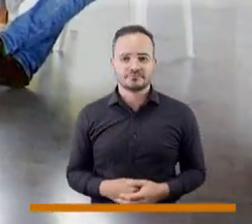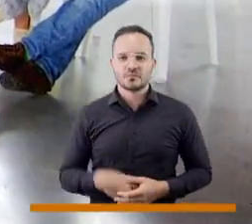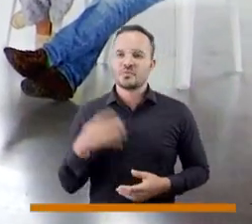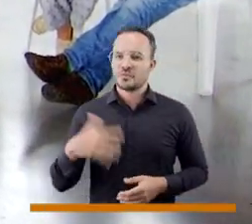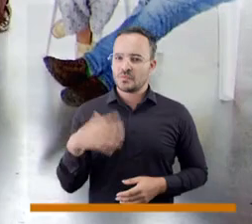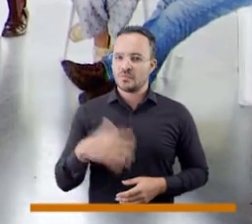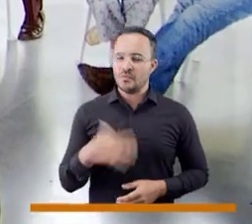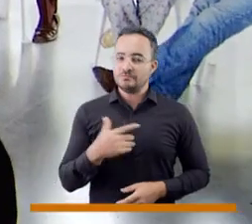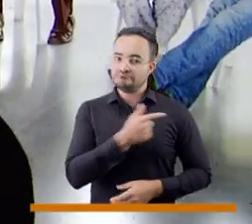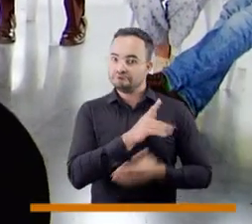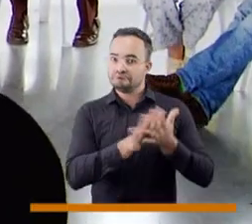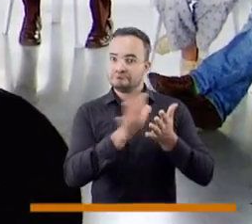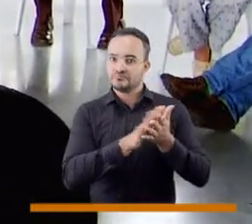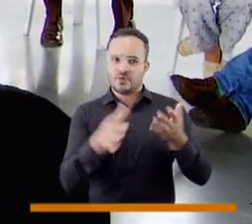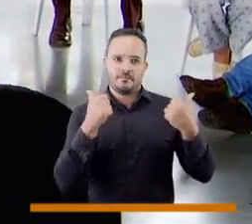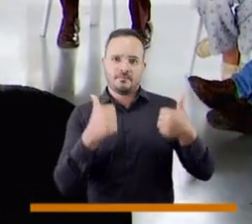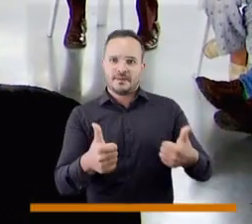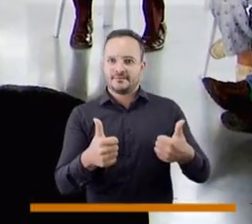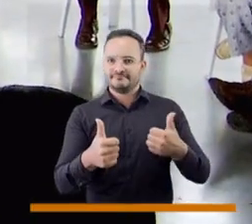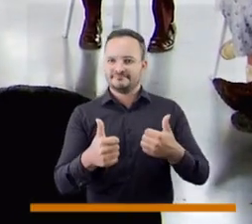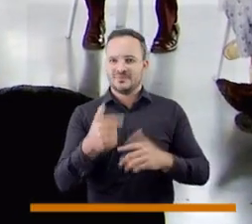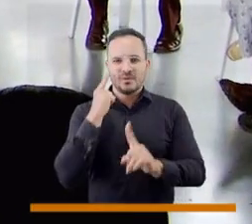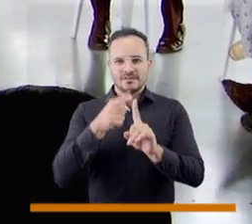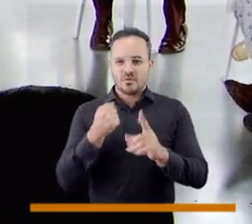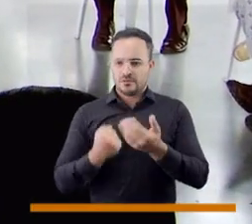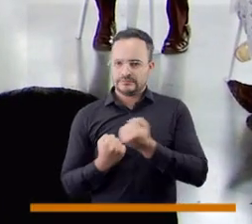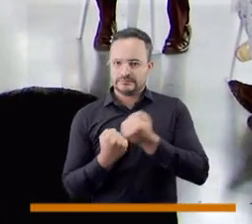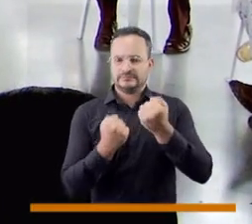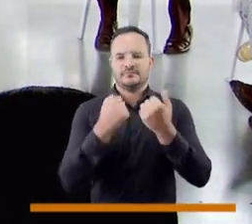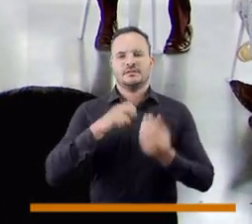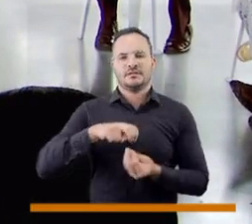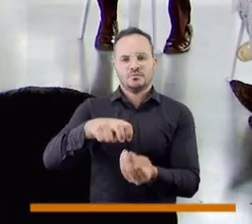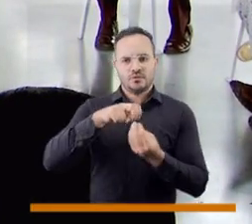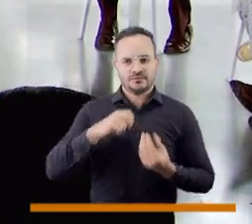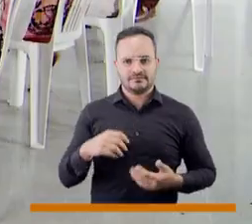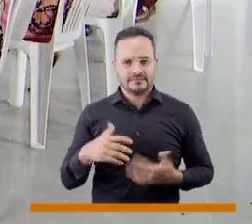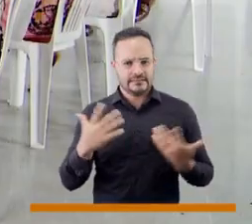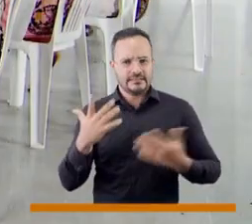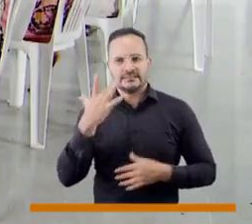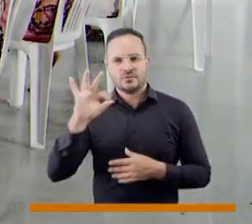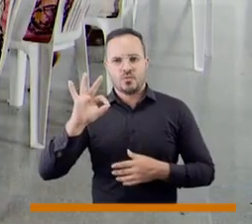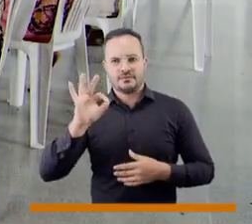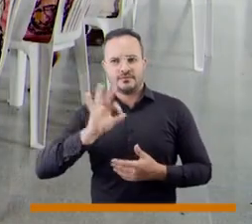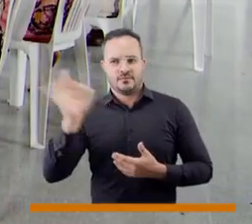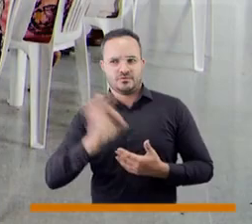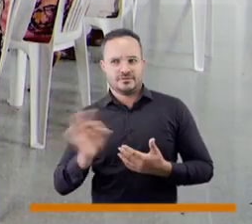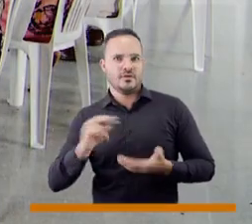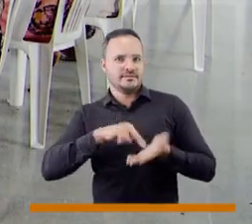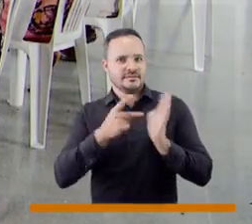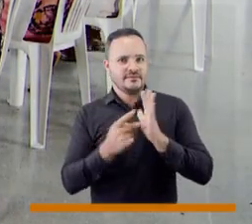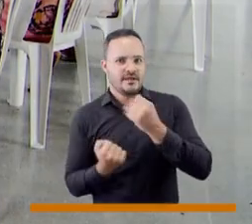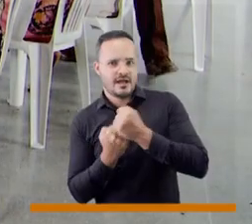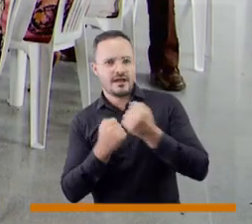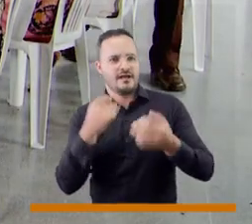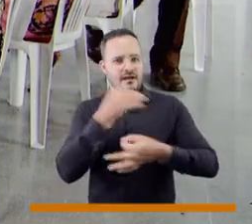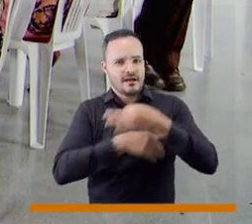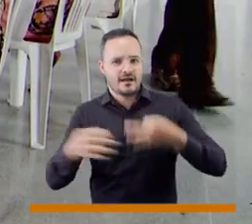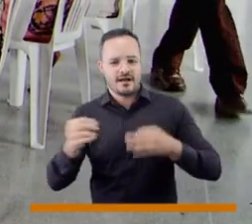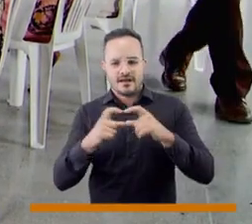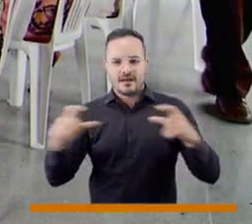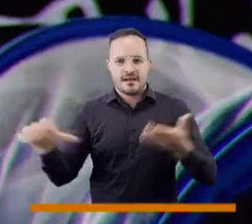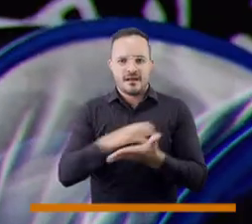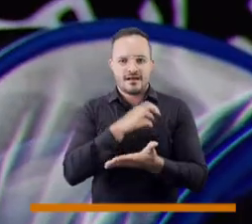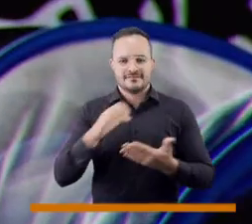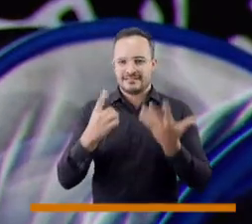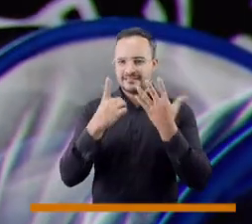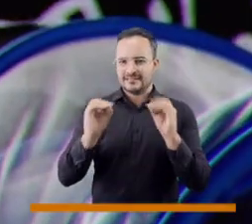ahí escuchábamos al concejal porque nos cuenta de ese impulso al auxilio del transporte del 50% de 60 pasajes mensuales. ¿Cómo les